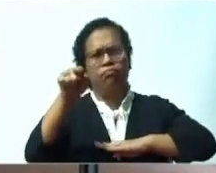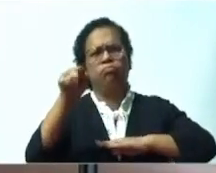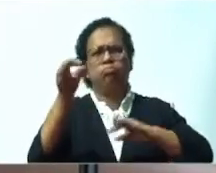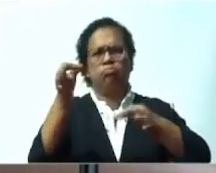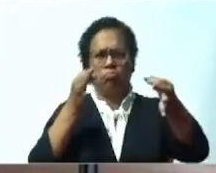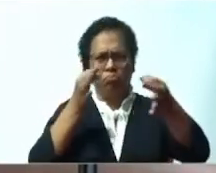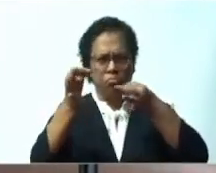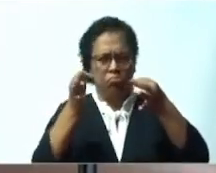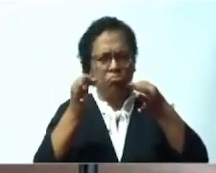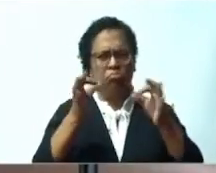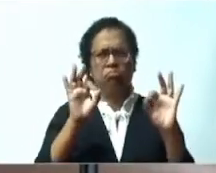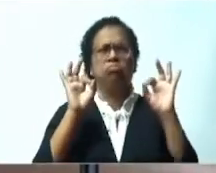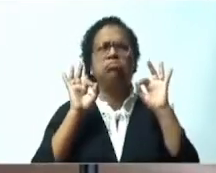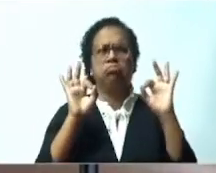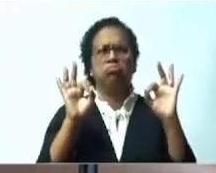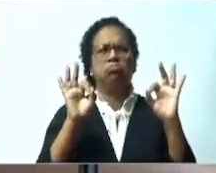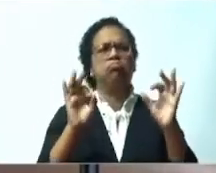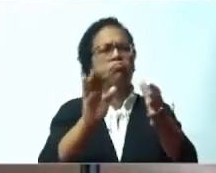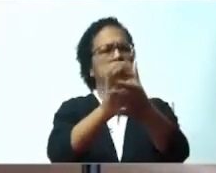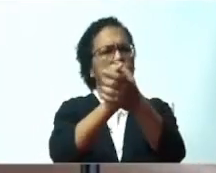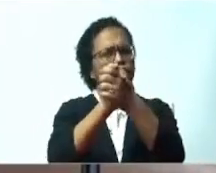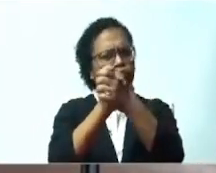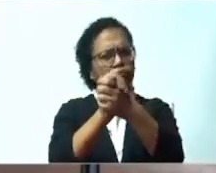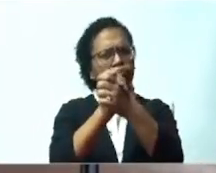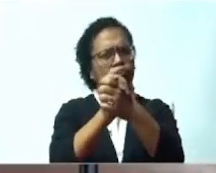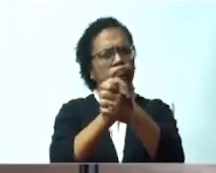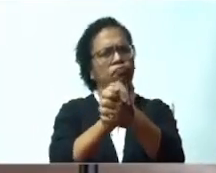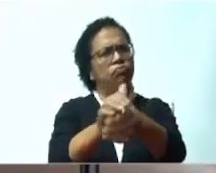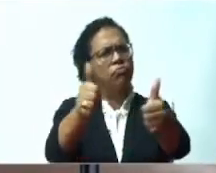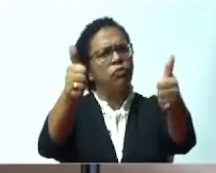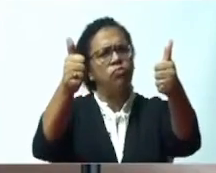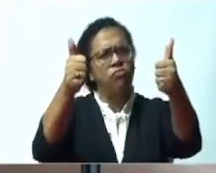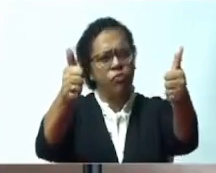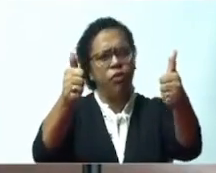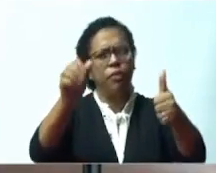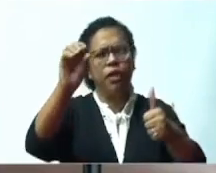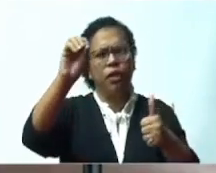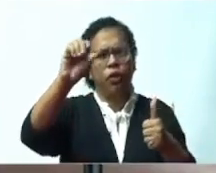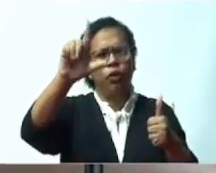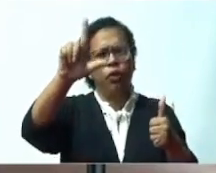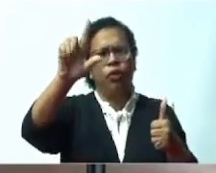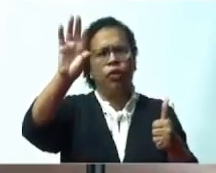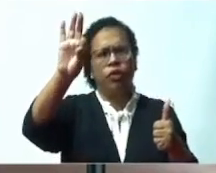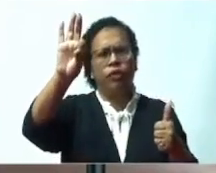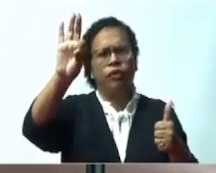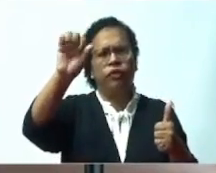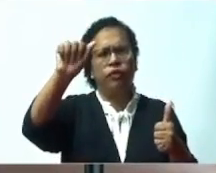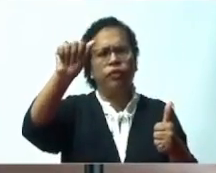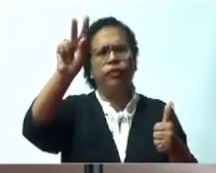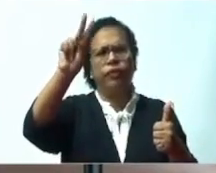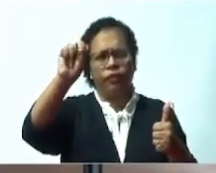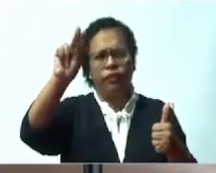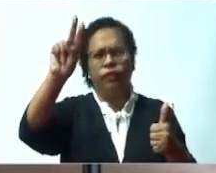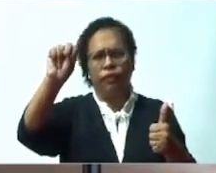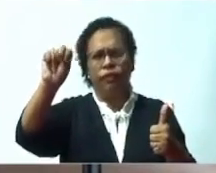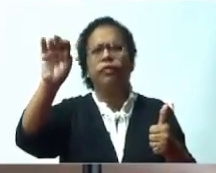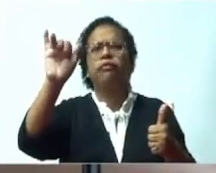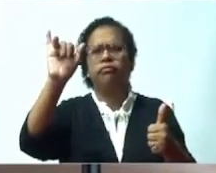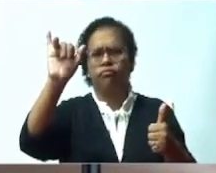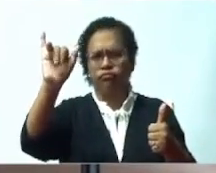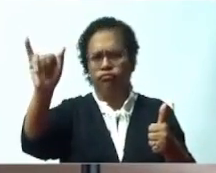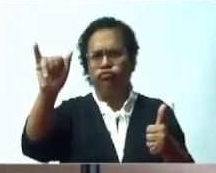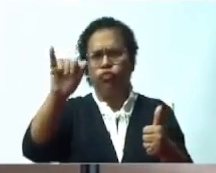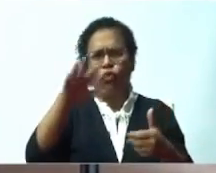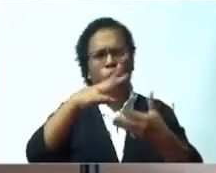este contrato. Y te felicito, Dali, porque realmente hiciste una propuesta correcta de todos